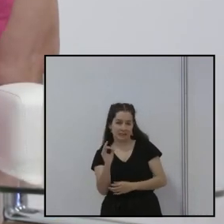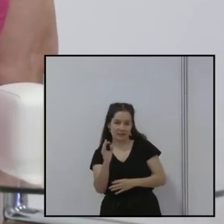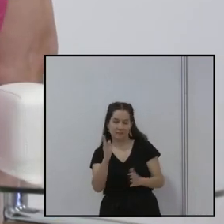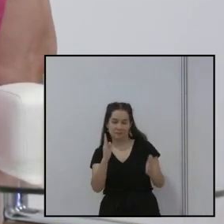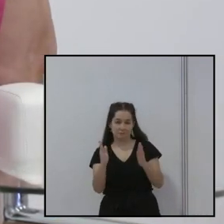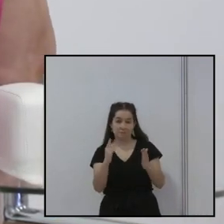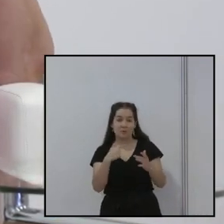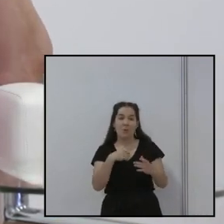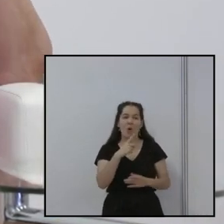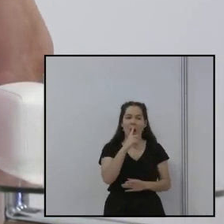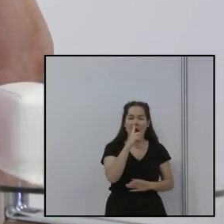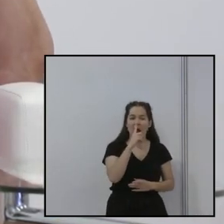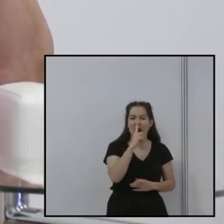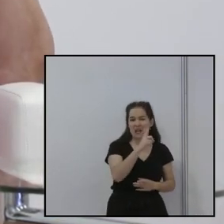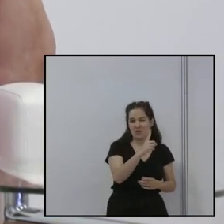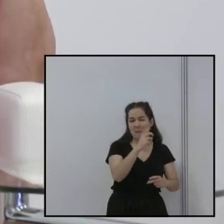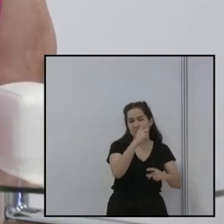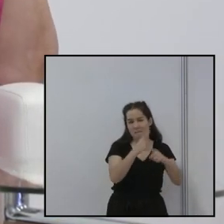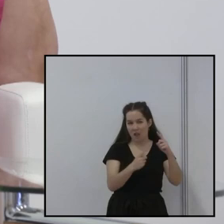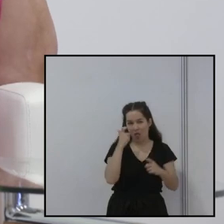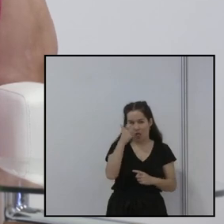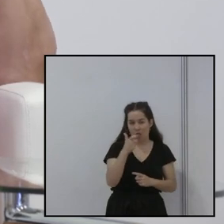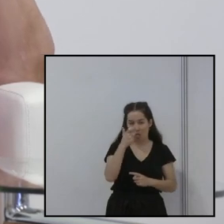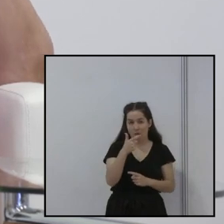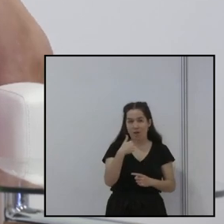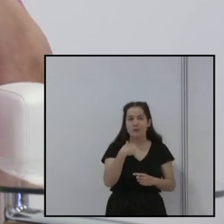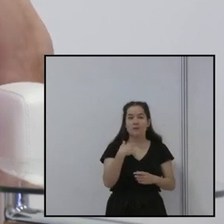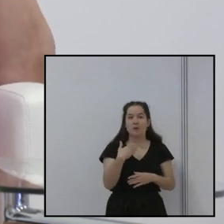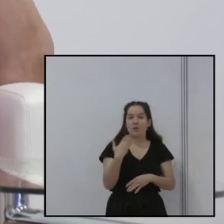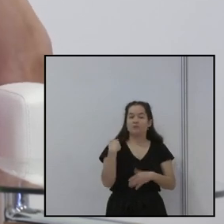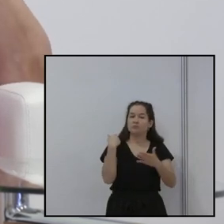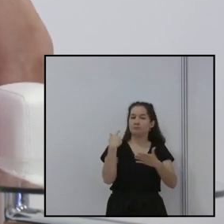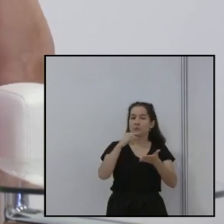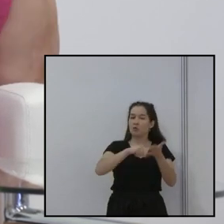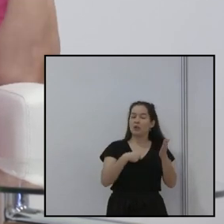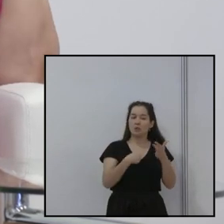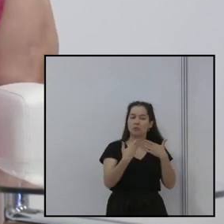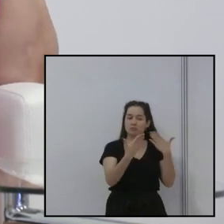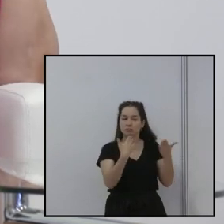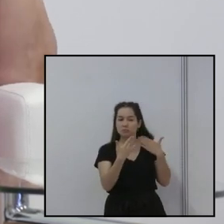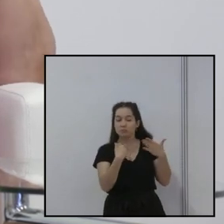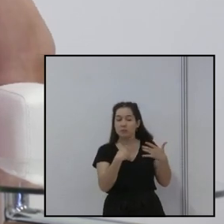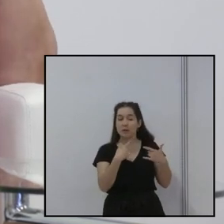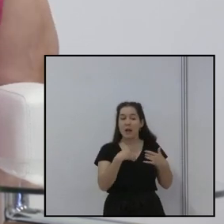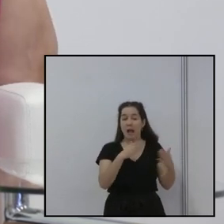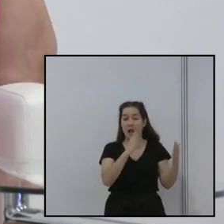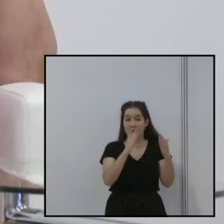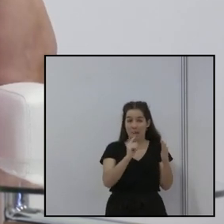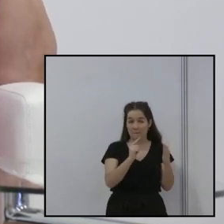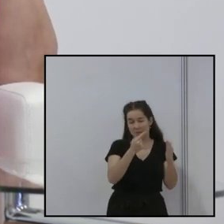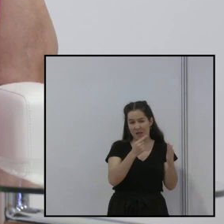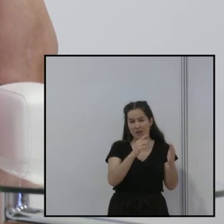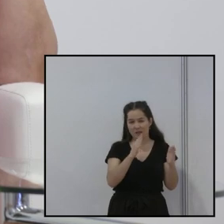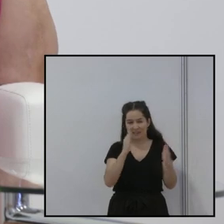como año y medio, ¿no? Entonces, esto lo hablamos en nuestro encuentro anterior. Es verdad que al principio, en la primera etapa y en la segunda